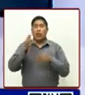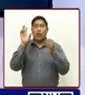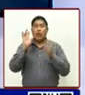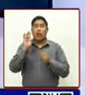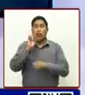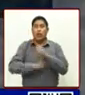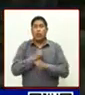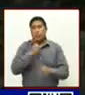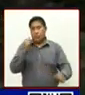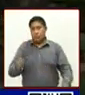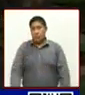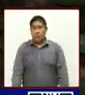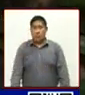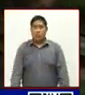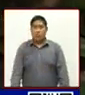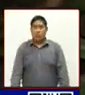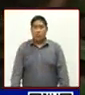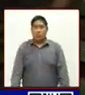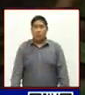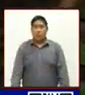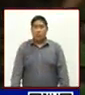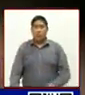años.